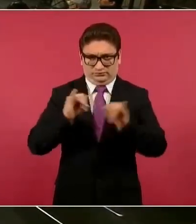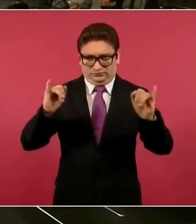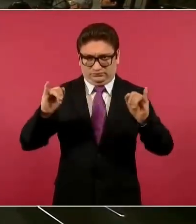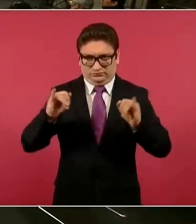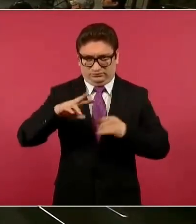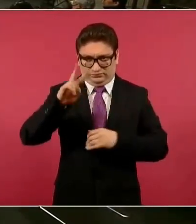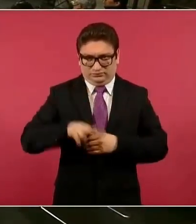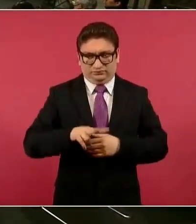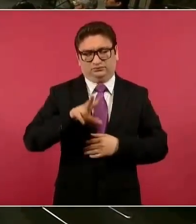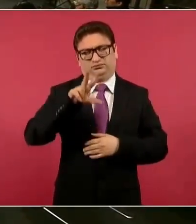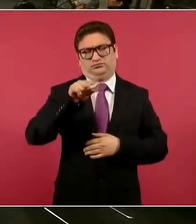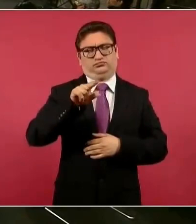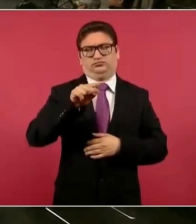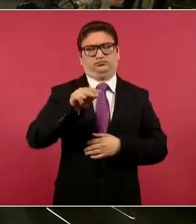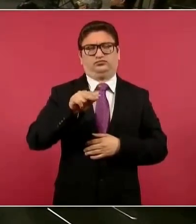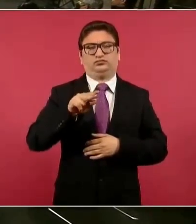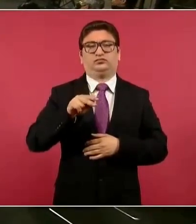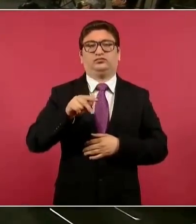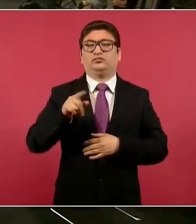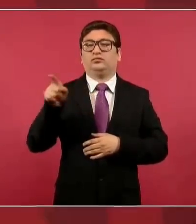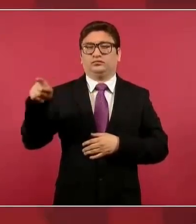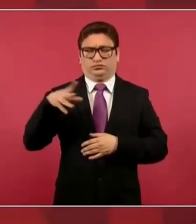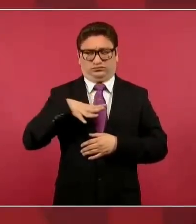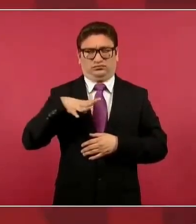No, los dominan